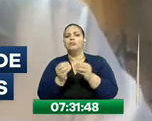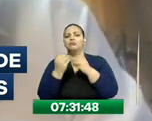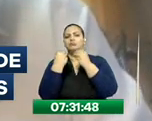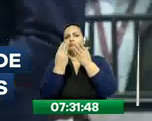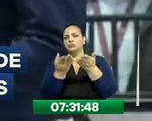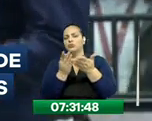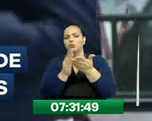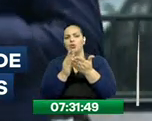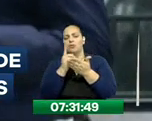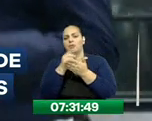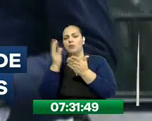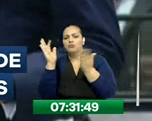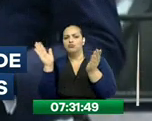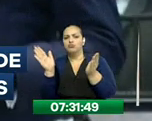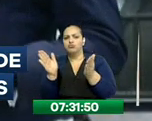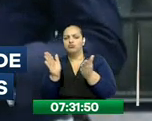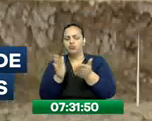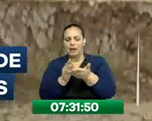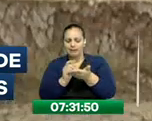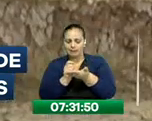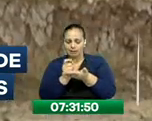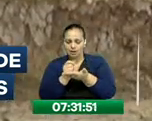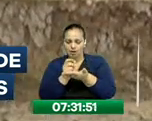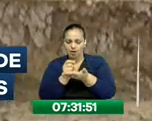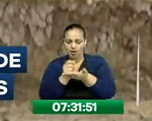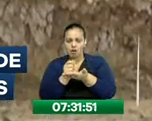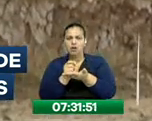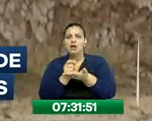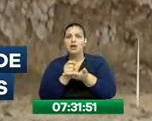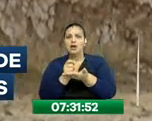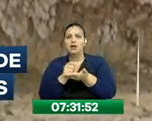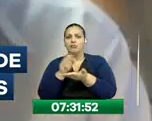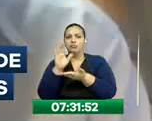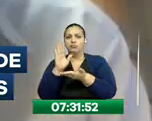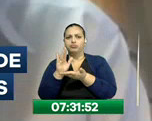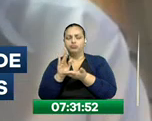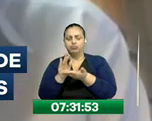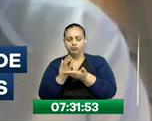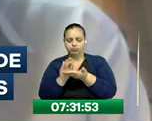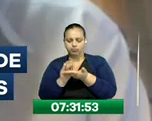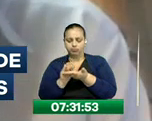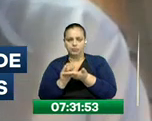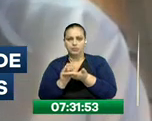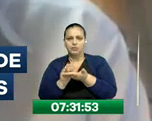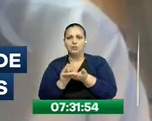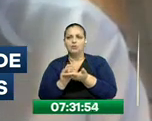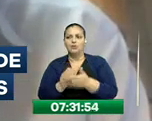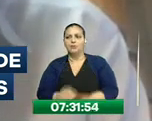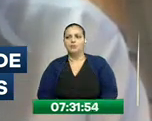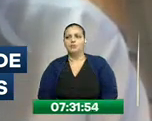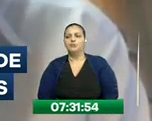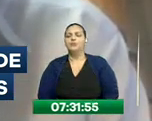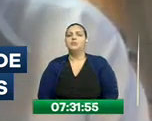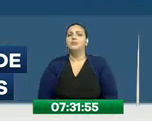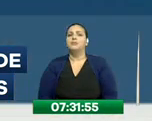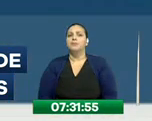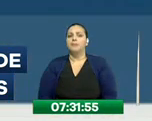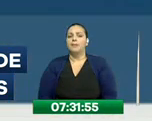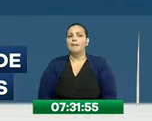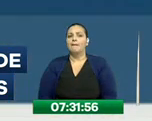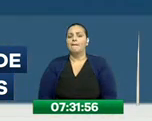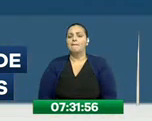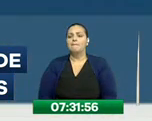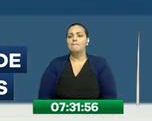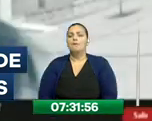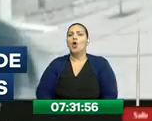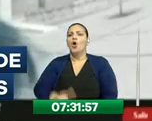que tendría el asambleísta Mendoza y este consorcio cuestionado, el ministro dijo: no conozco, no puedo opinar al respecto. Esta información fue dada en